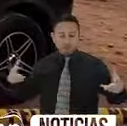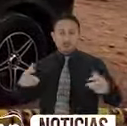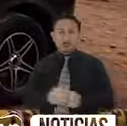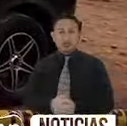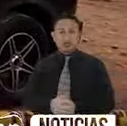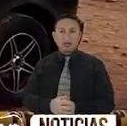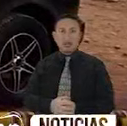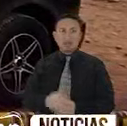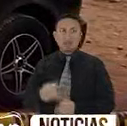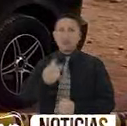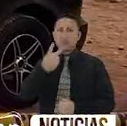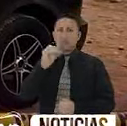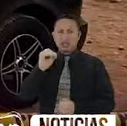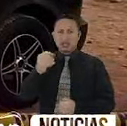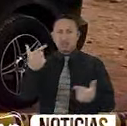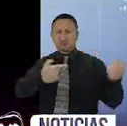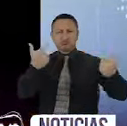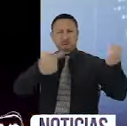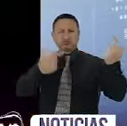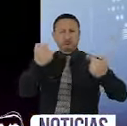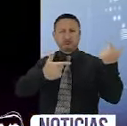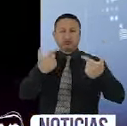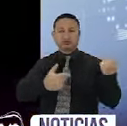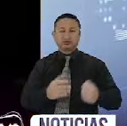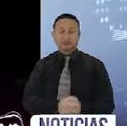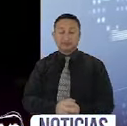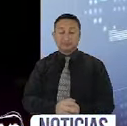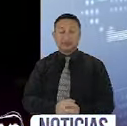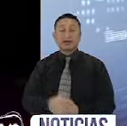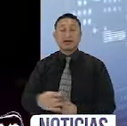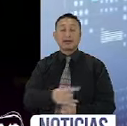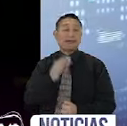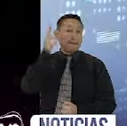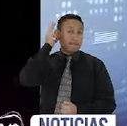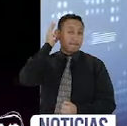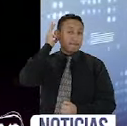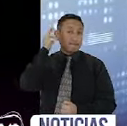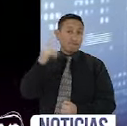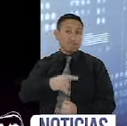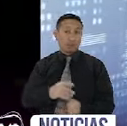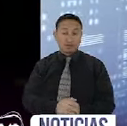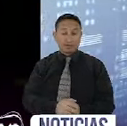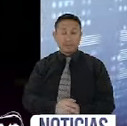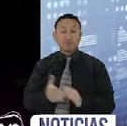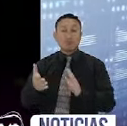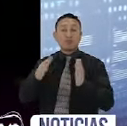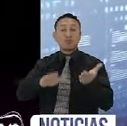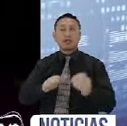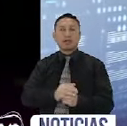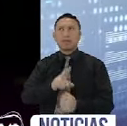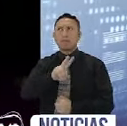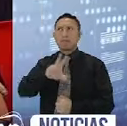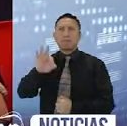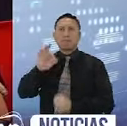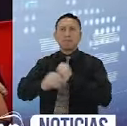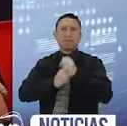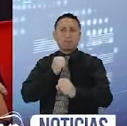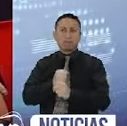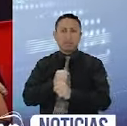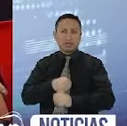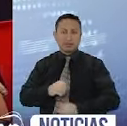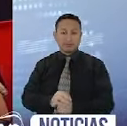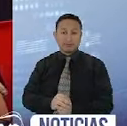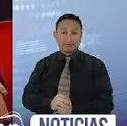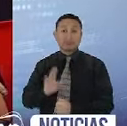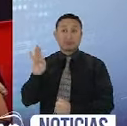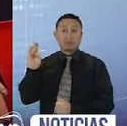menos por 20 ocasiones, causando la muerte de Lisette As Solano, de 29 años, y dejando